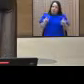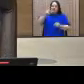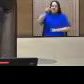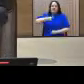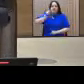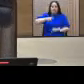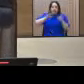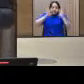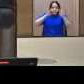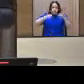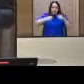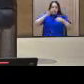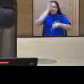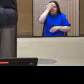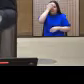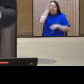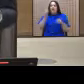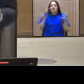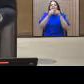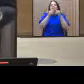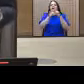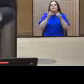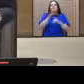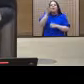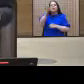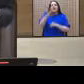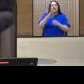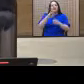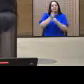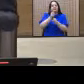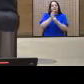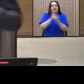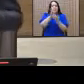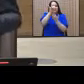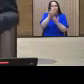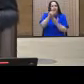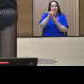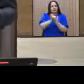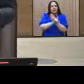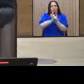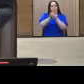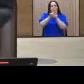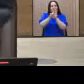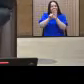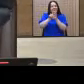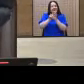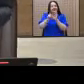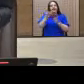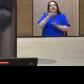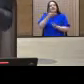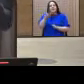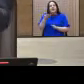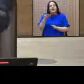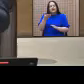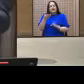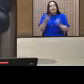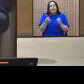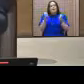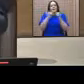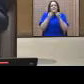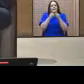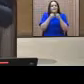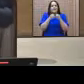poco más por ir a generar proyectos de ley que son